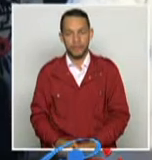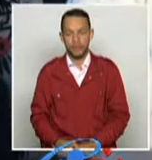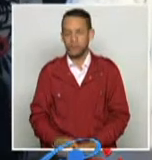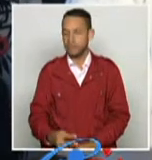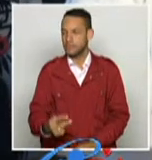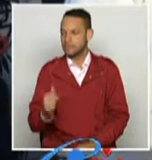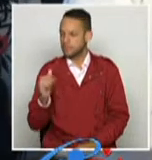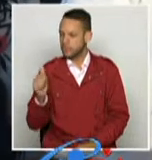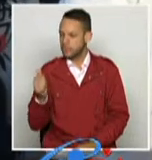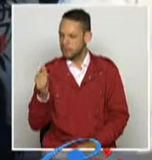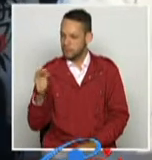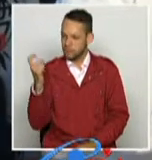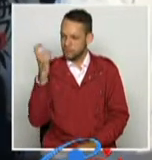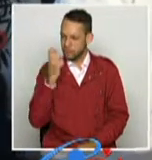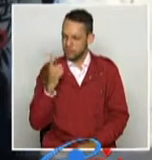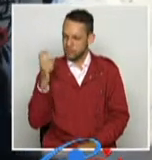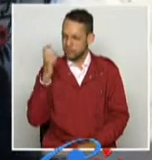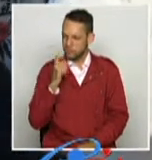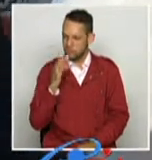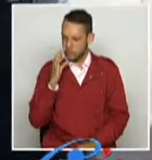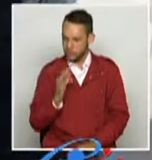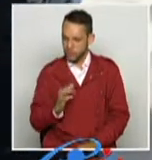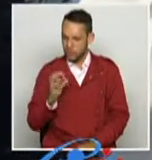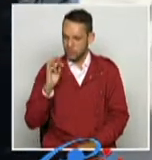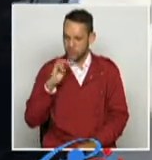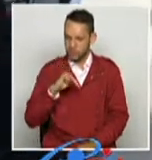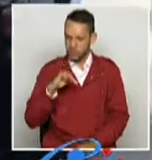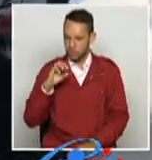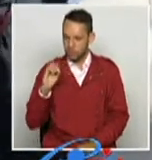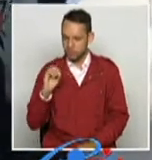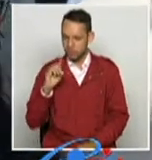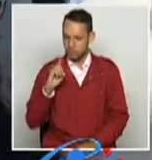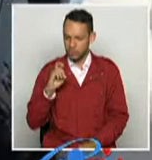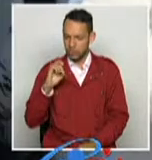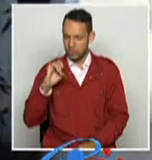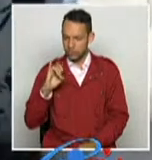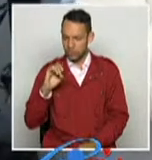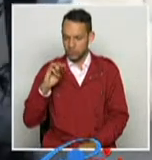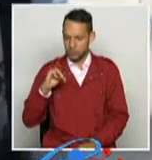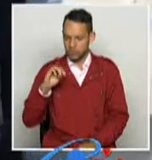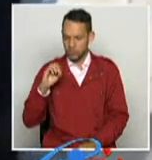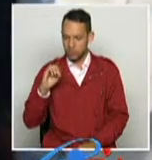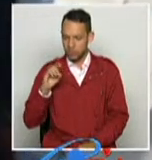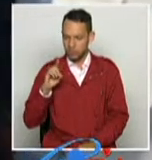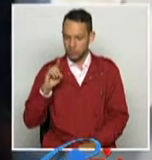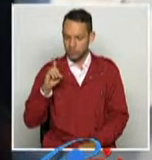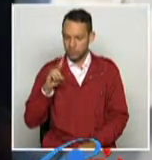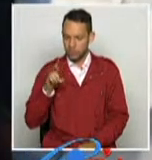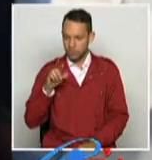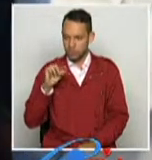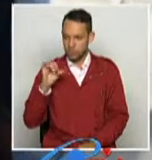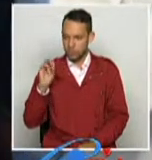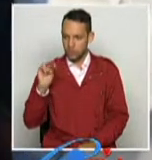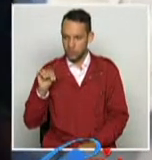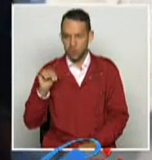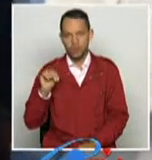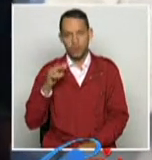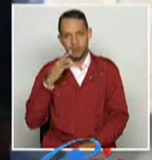Esto tiene como nombre la moxibustión, un tratamiento muy antiguo, más de 5.000 años,